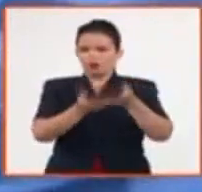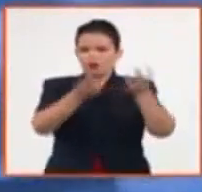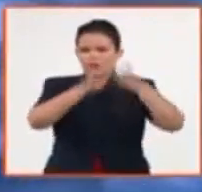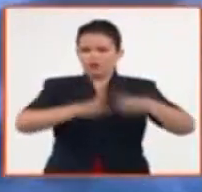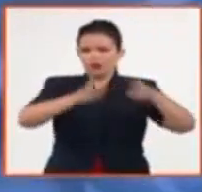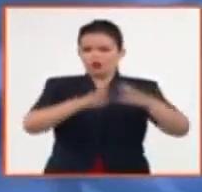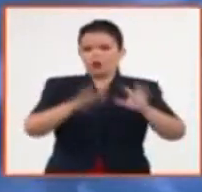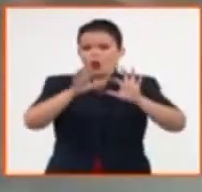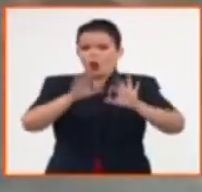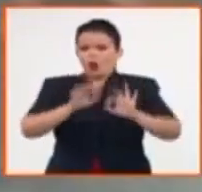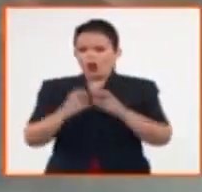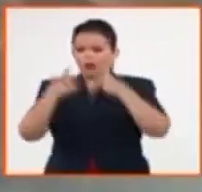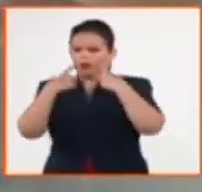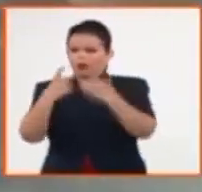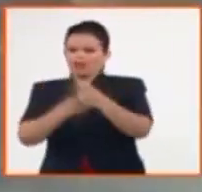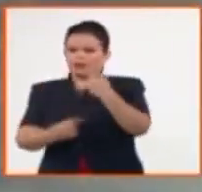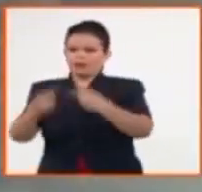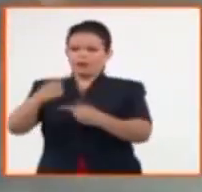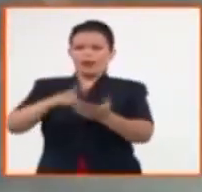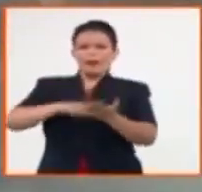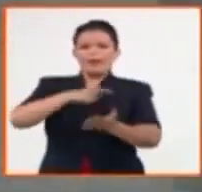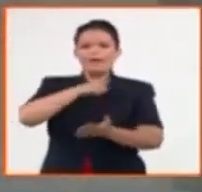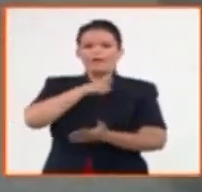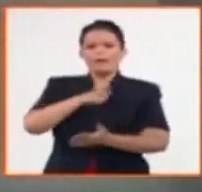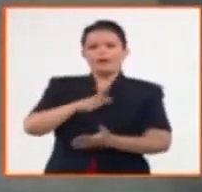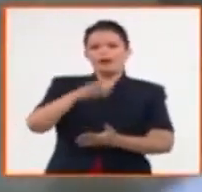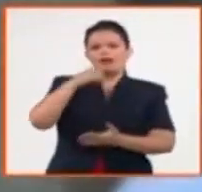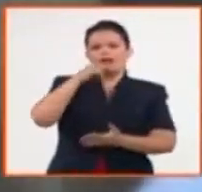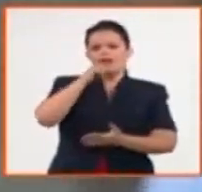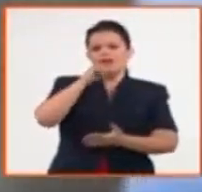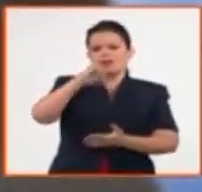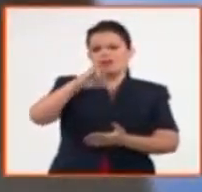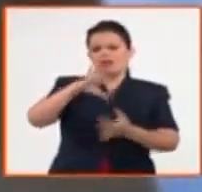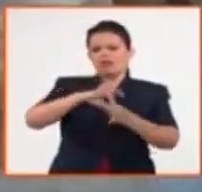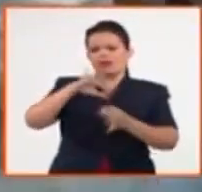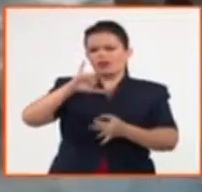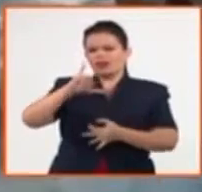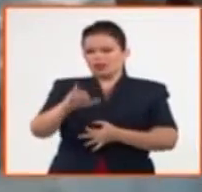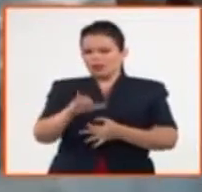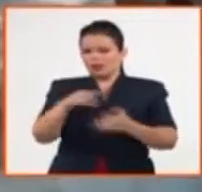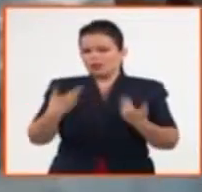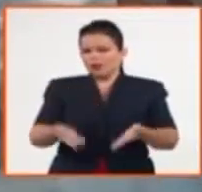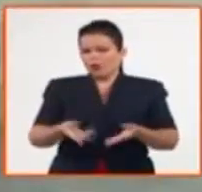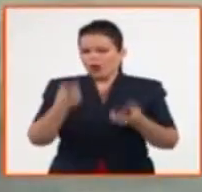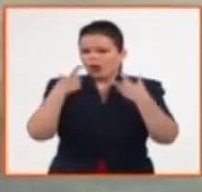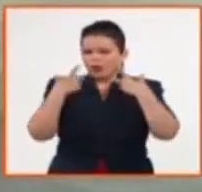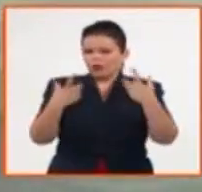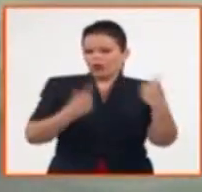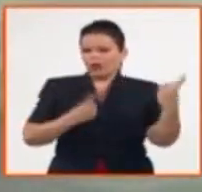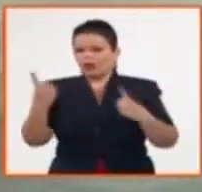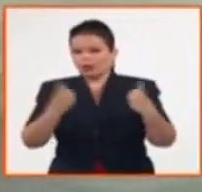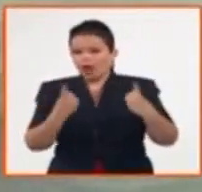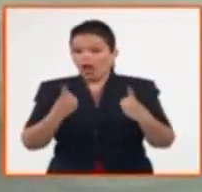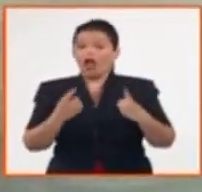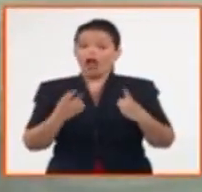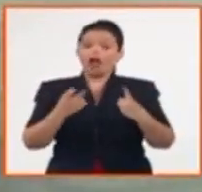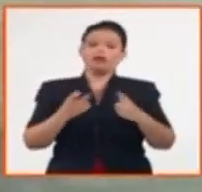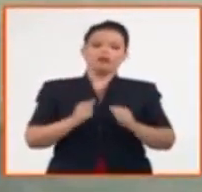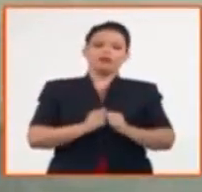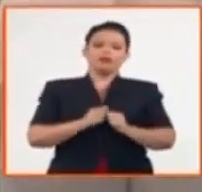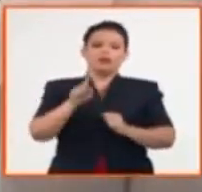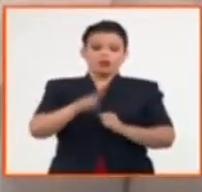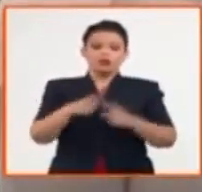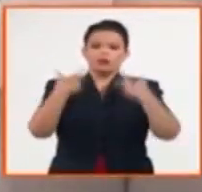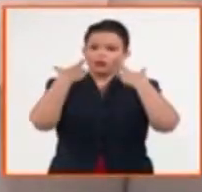Para cada vacuna hay que demostrar seguridad y efectividad inequívocamente en ensayos clínicos y con niños. Pero